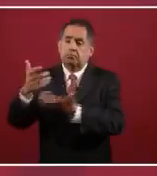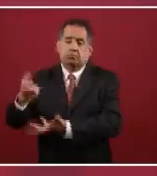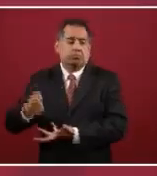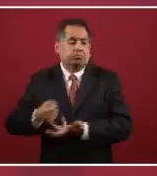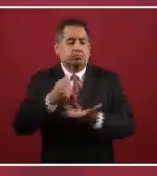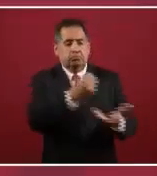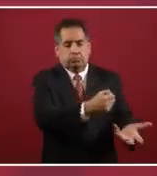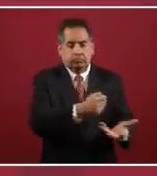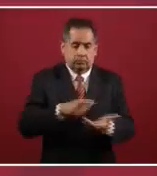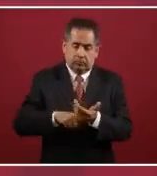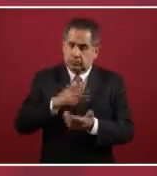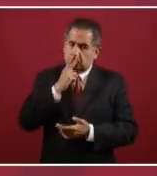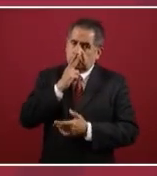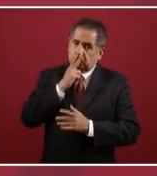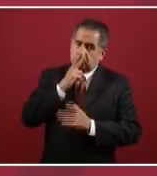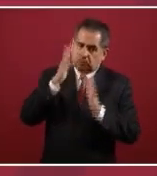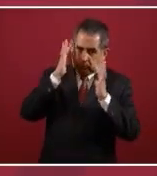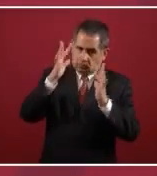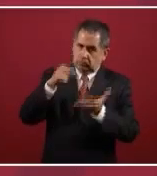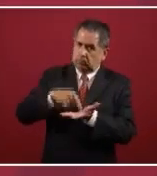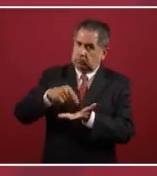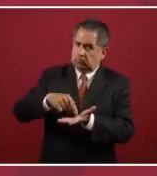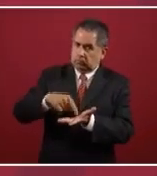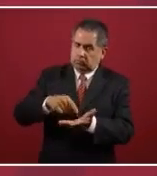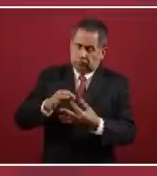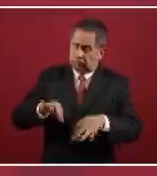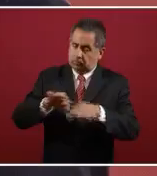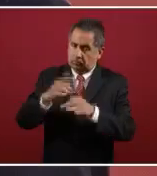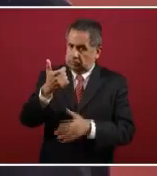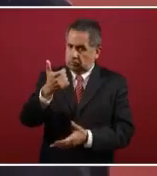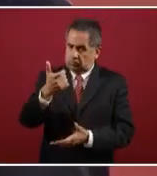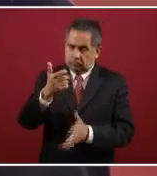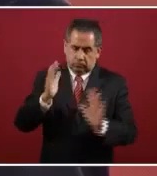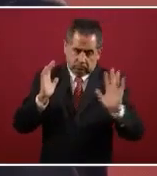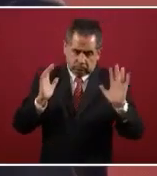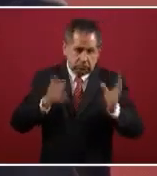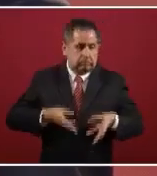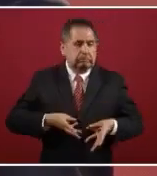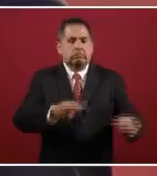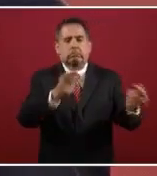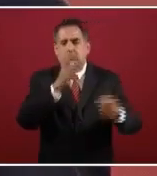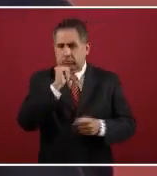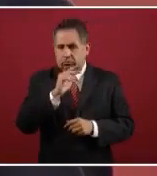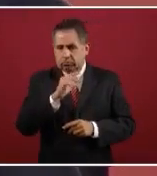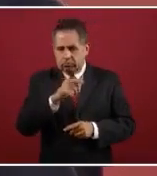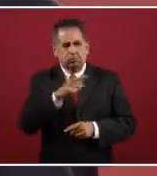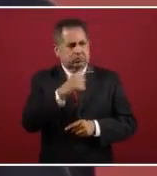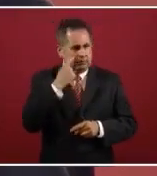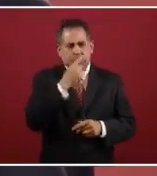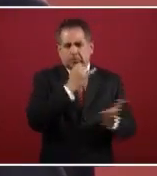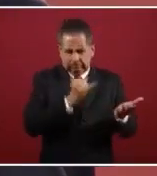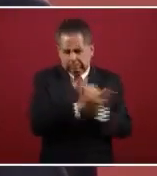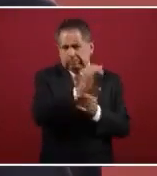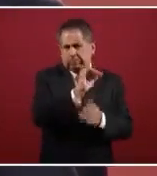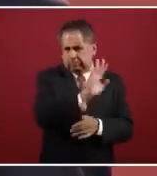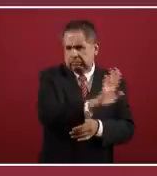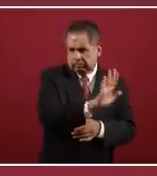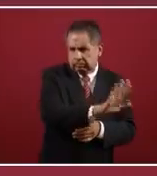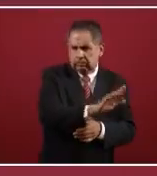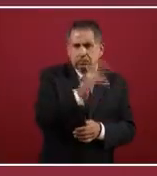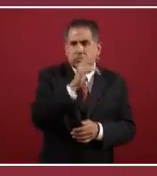es dinero sagrado del pueblo. Entonces, la autonomía no puede